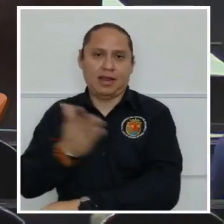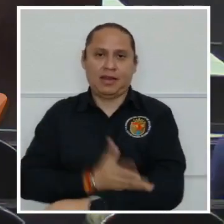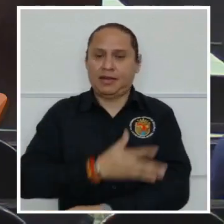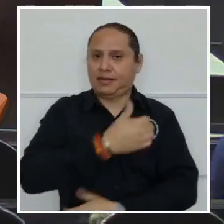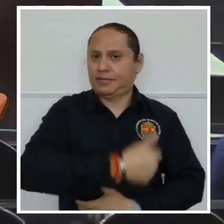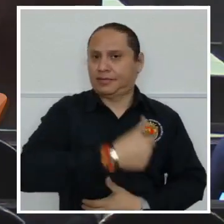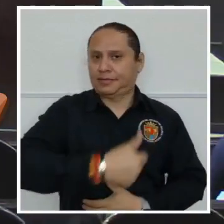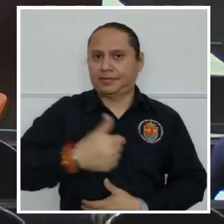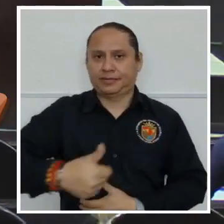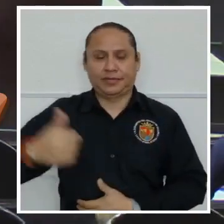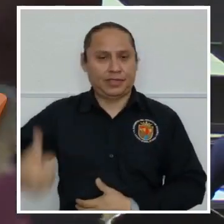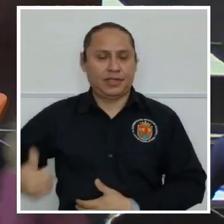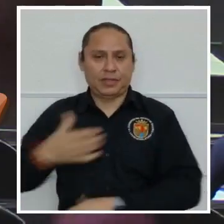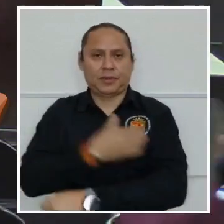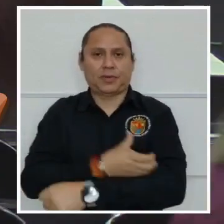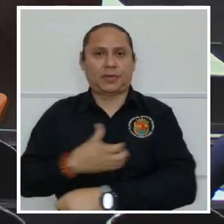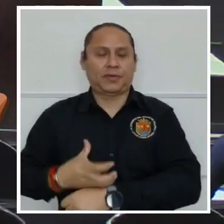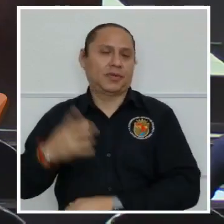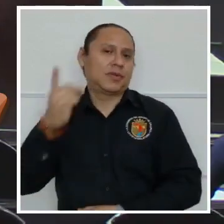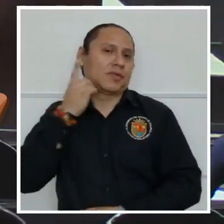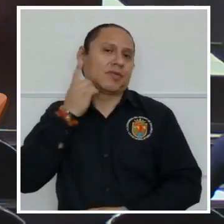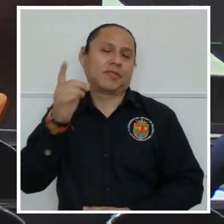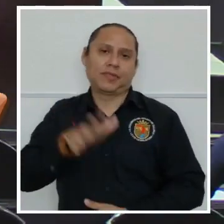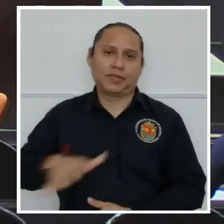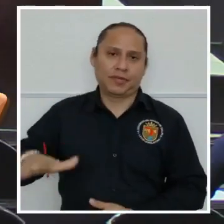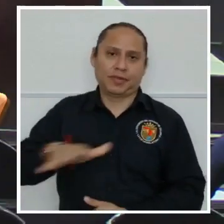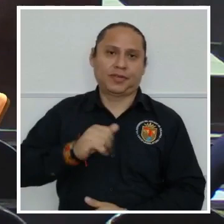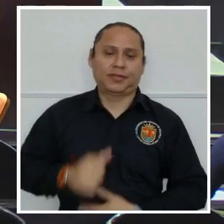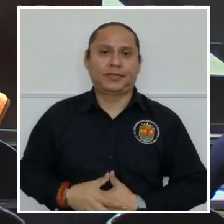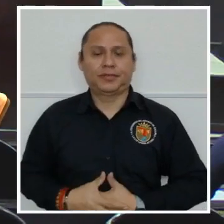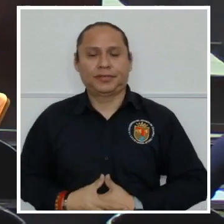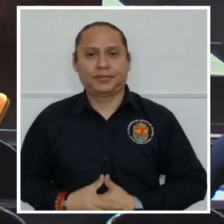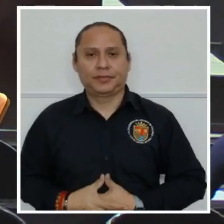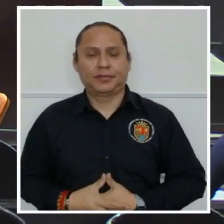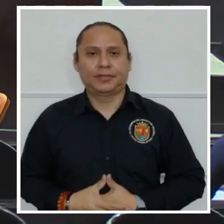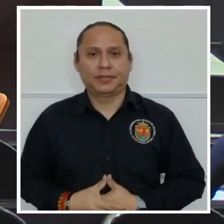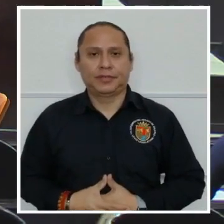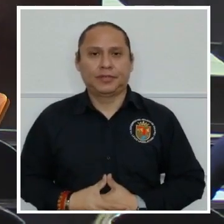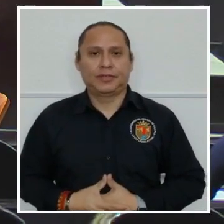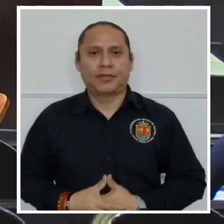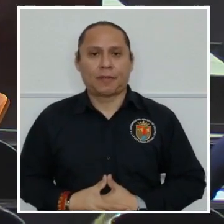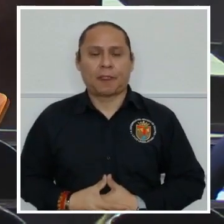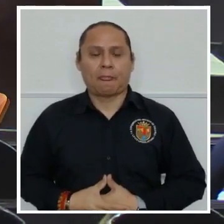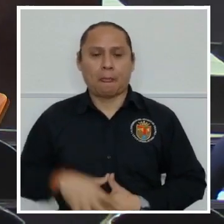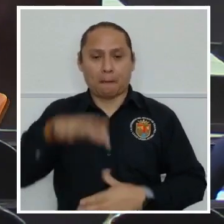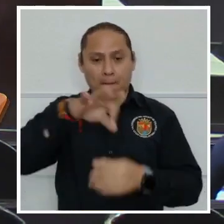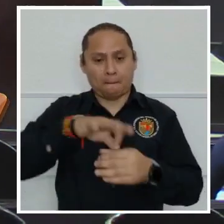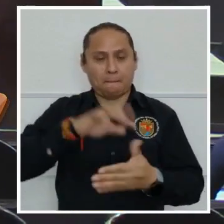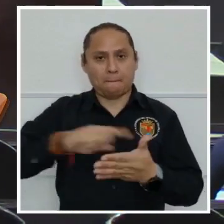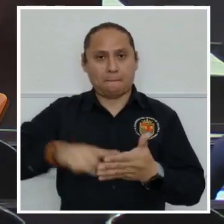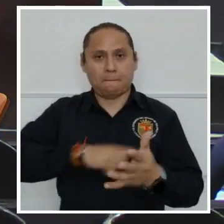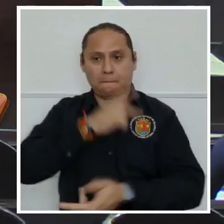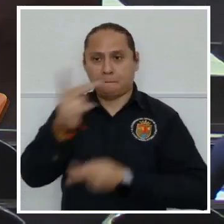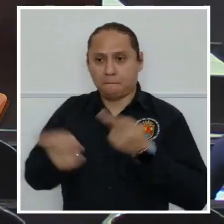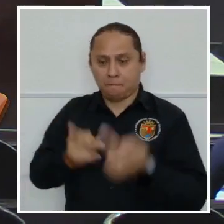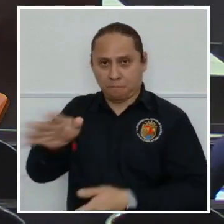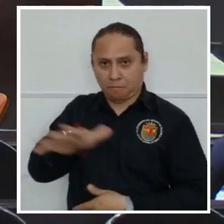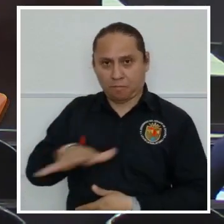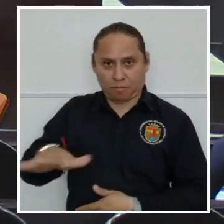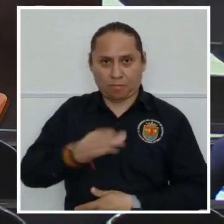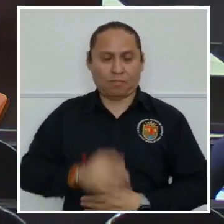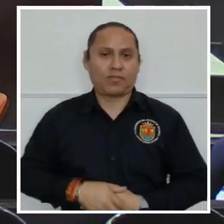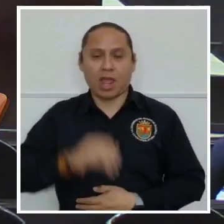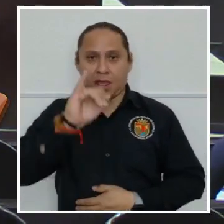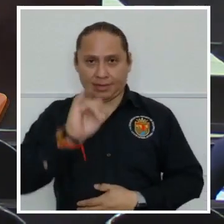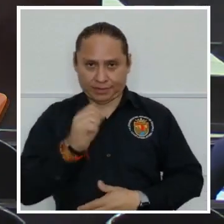anterioridad a cada una de las compañeras legisladoras y los compañeros legisladores. En votación económica se pregunta a